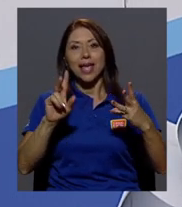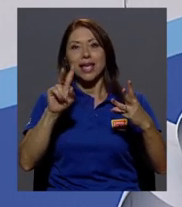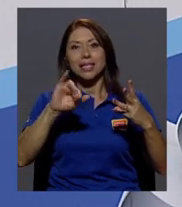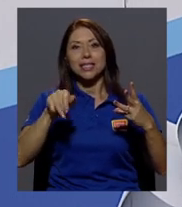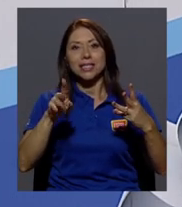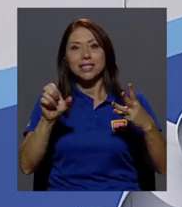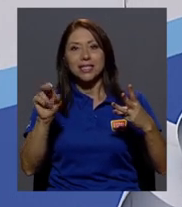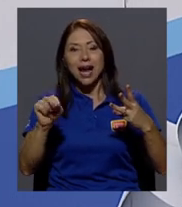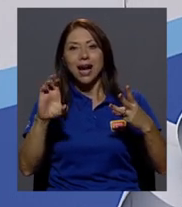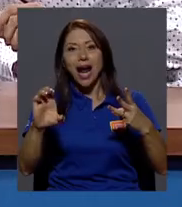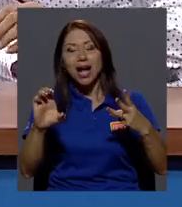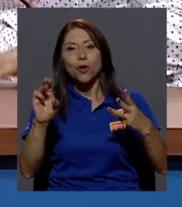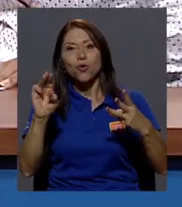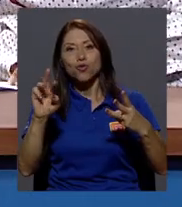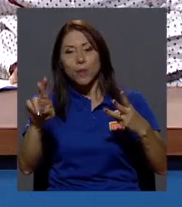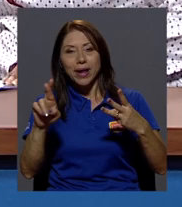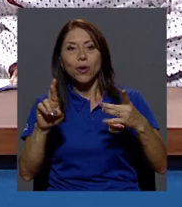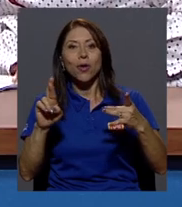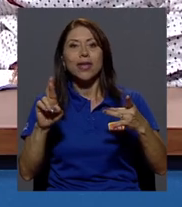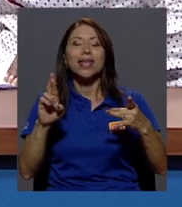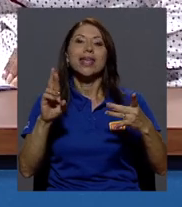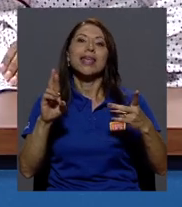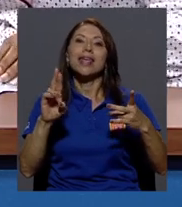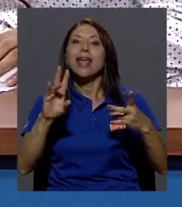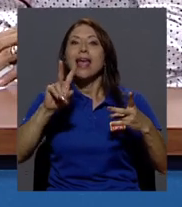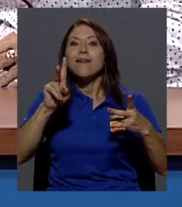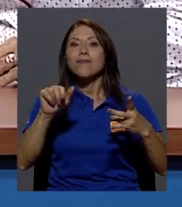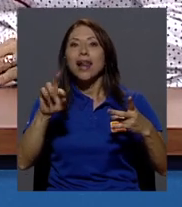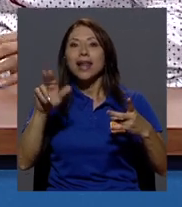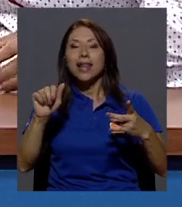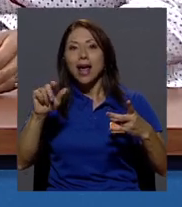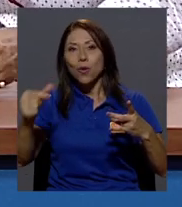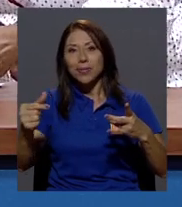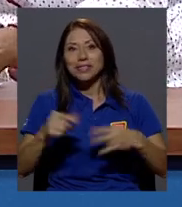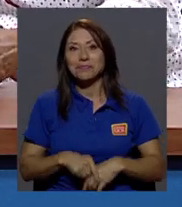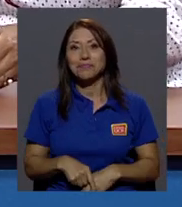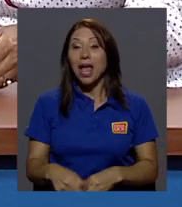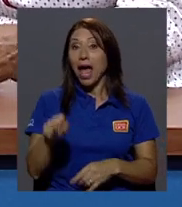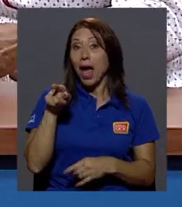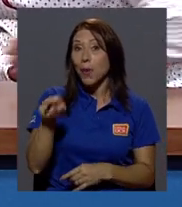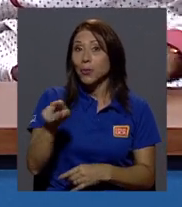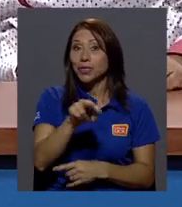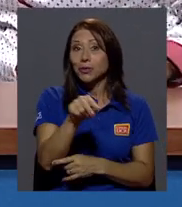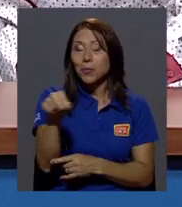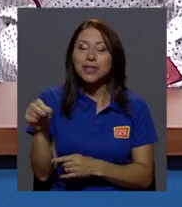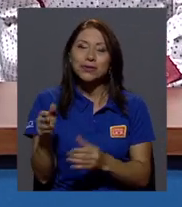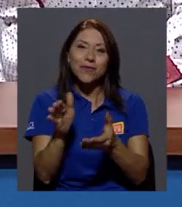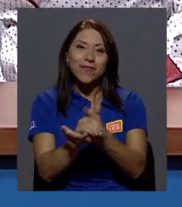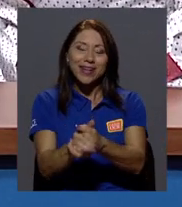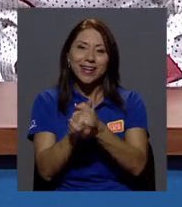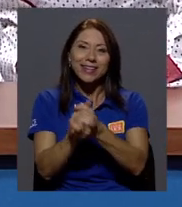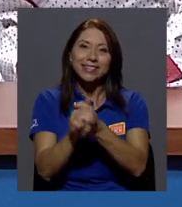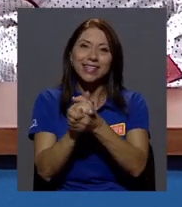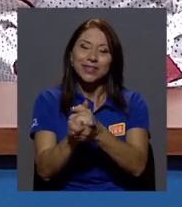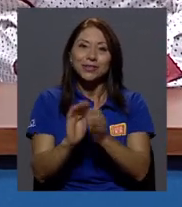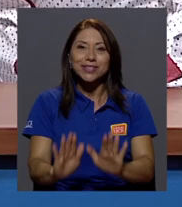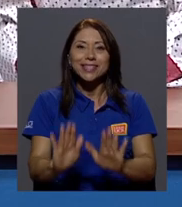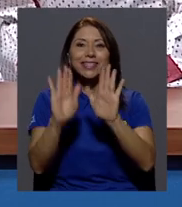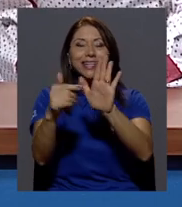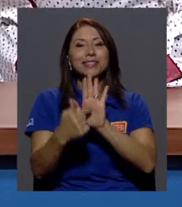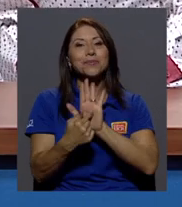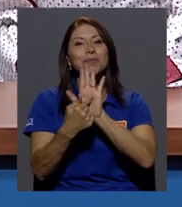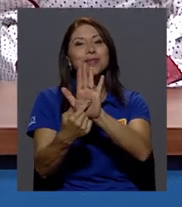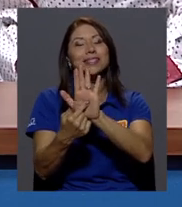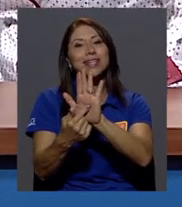romero y valeria gómez muy bien pues a vos ya tus compañeros felicitarlos son una excelente muestra del talento y de esa